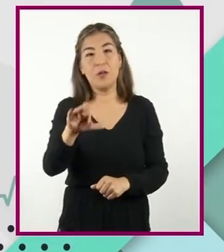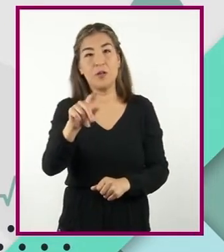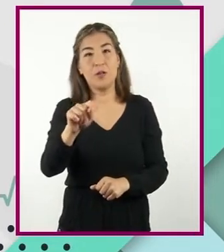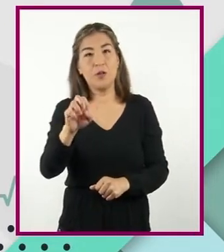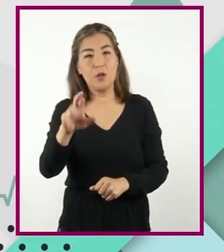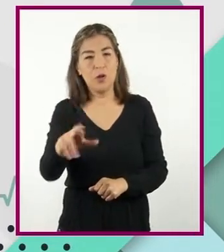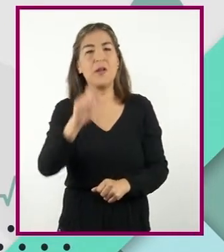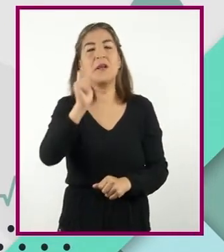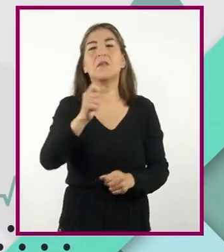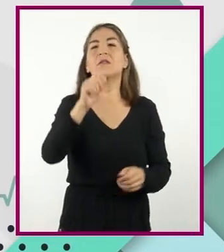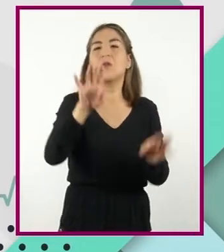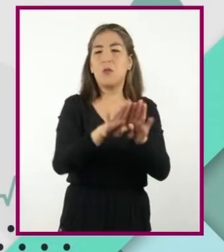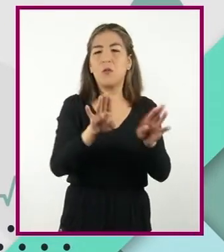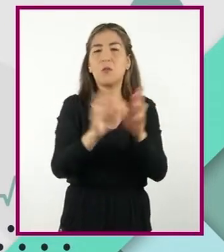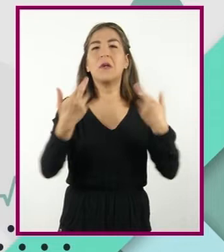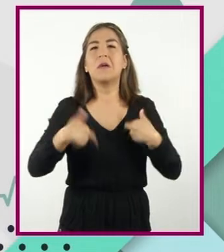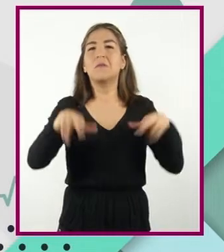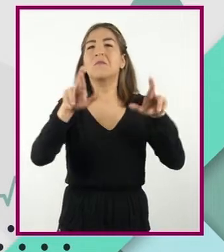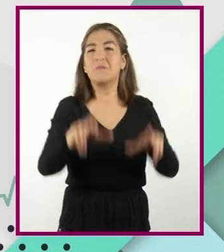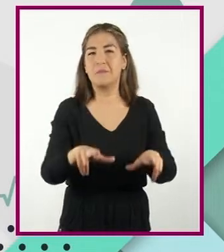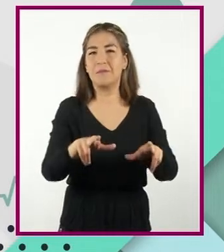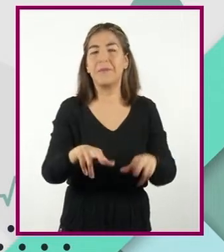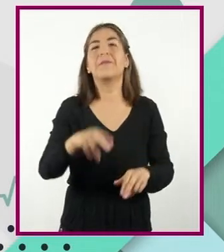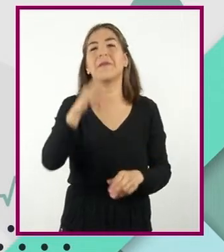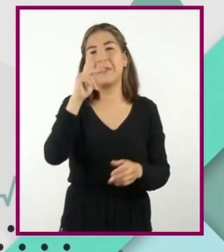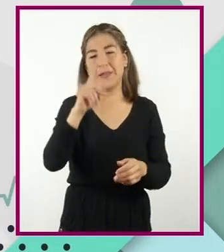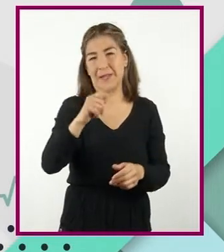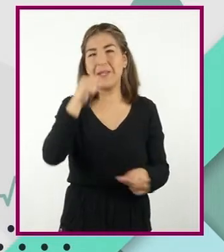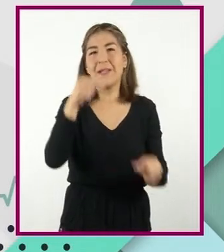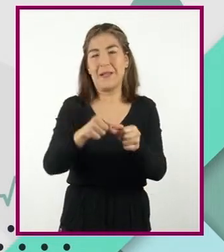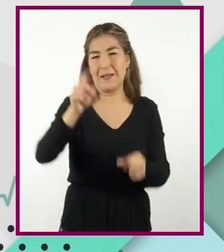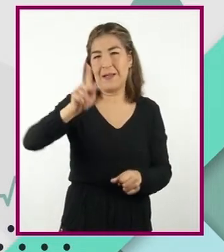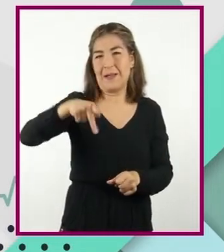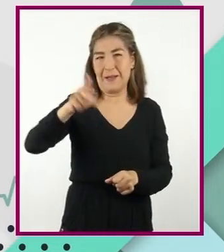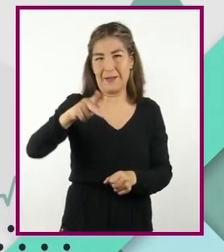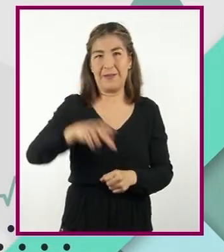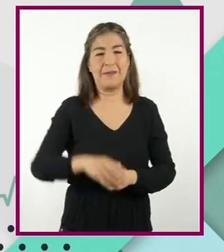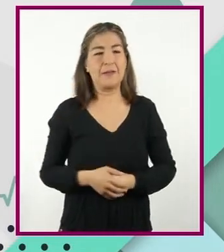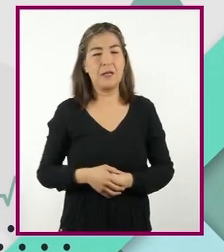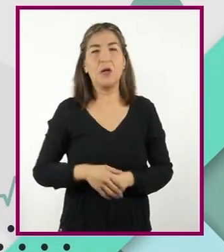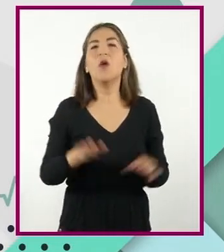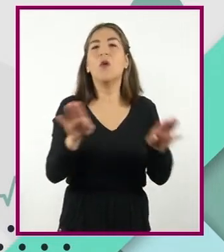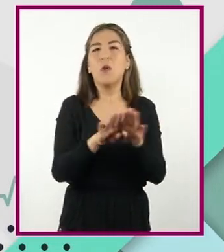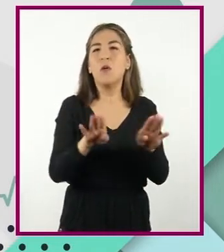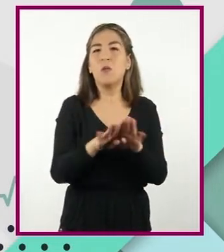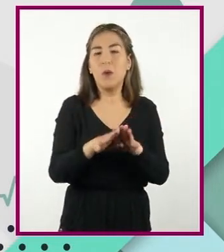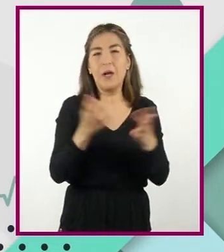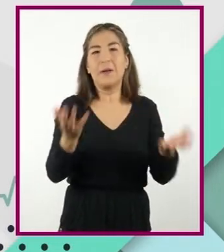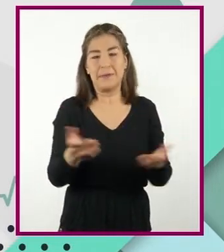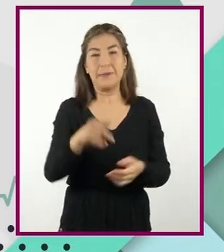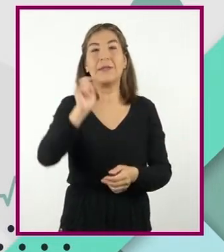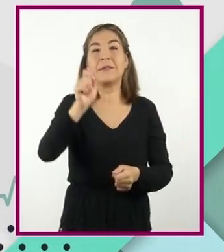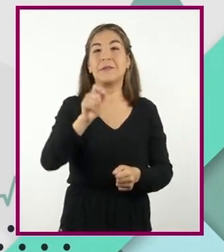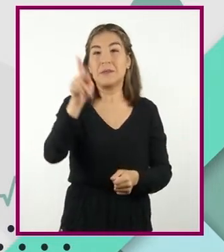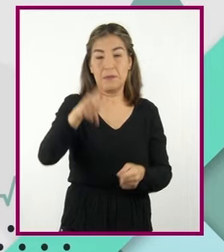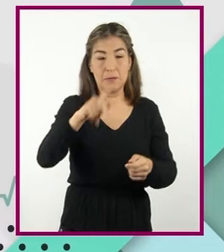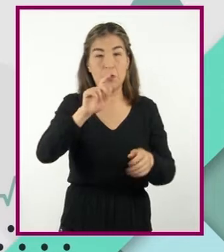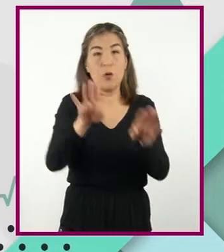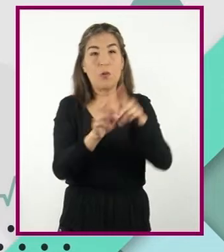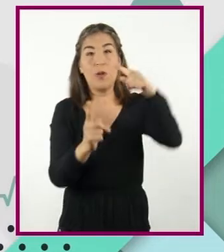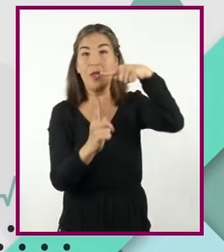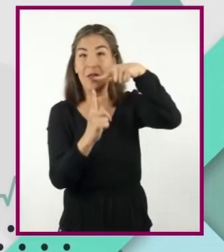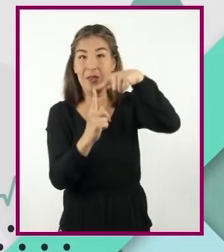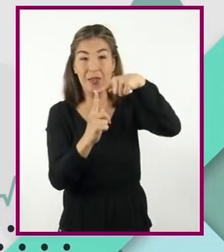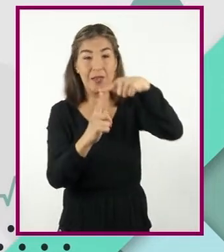directa se representa convencionalmente con la letra K y se calcula dividiendo el valor de la segunda magnitud